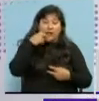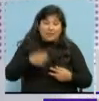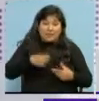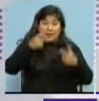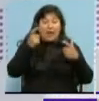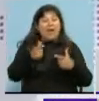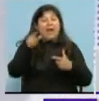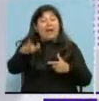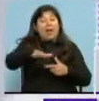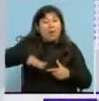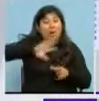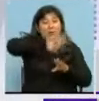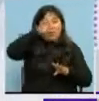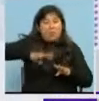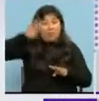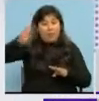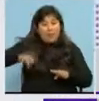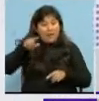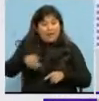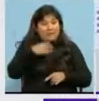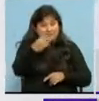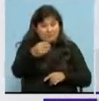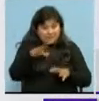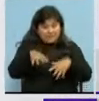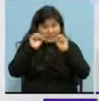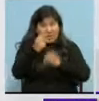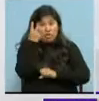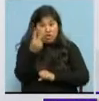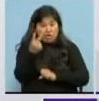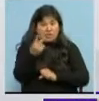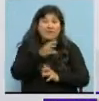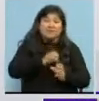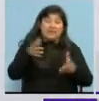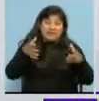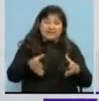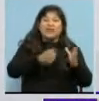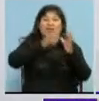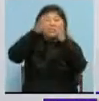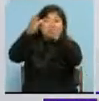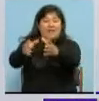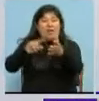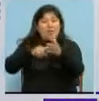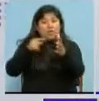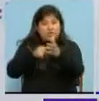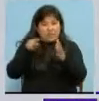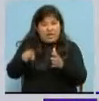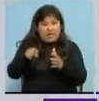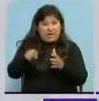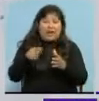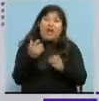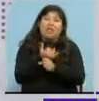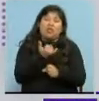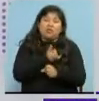fundación andina y este están en proceso de averiguar que lo que lo envenenó descartaron plomo